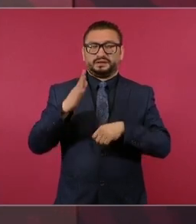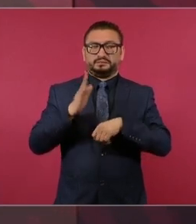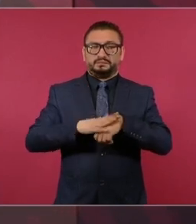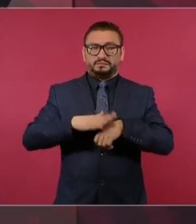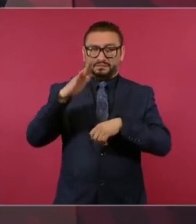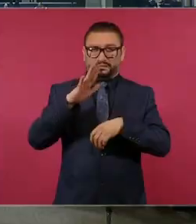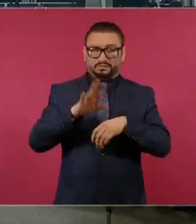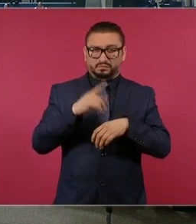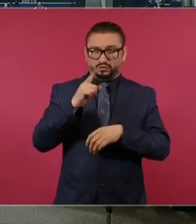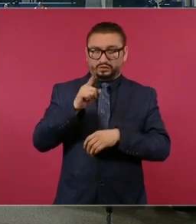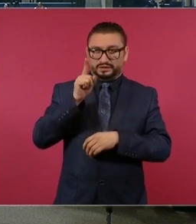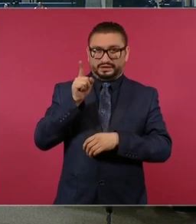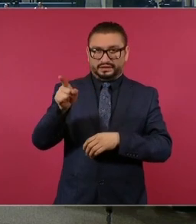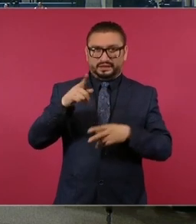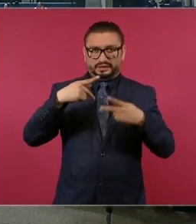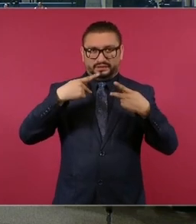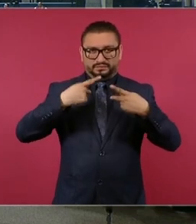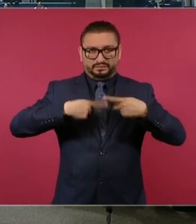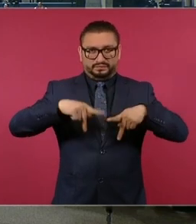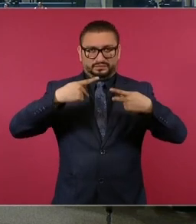periodista que